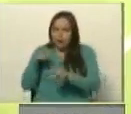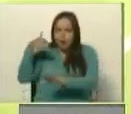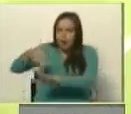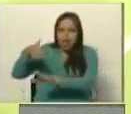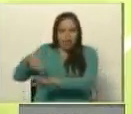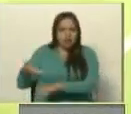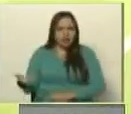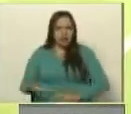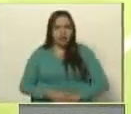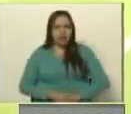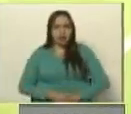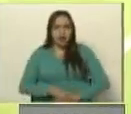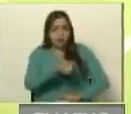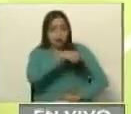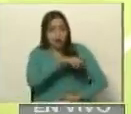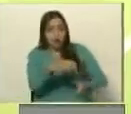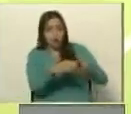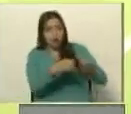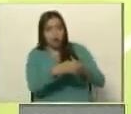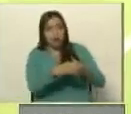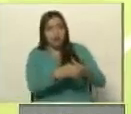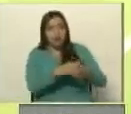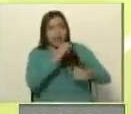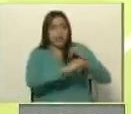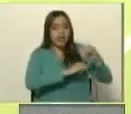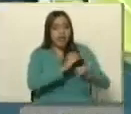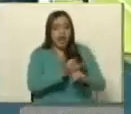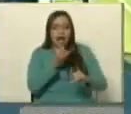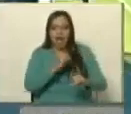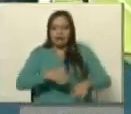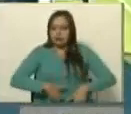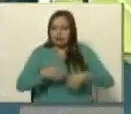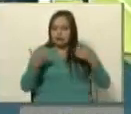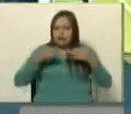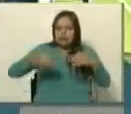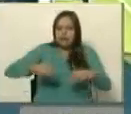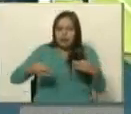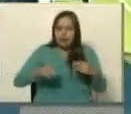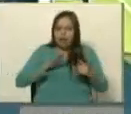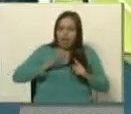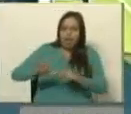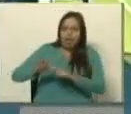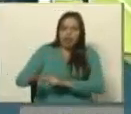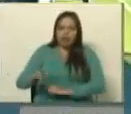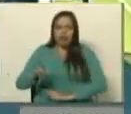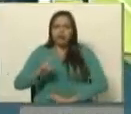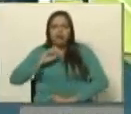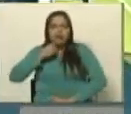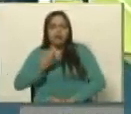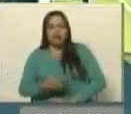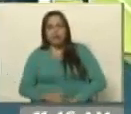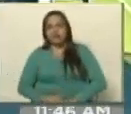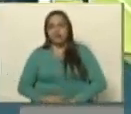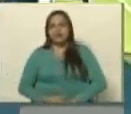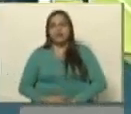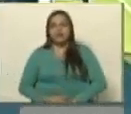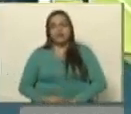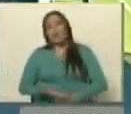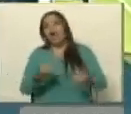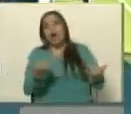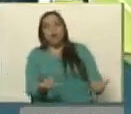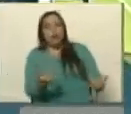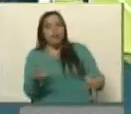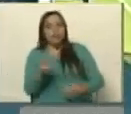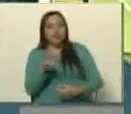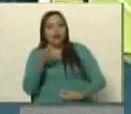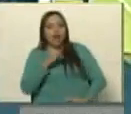siendo un medio internacional y bueno, la rusofobia activada al 100%. Desde el punto de vista mediático, ¿ha Venezuela podido lograr o ha